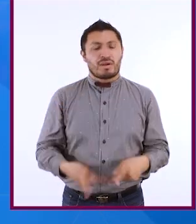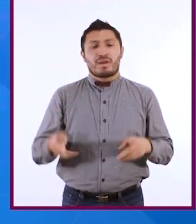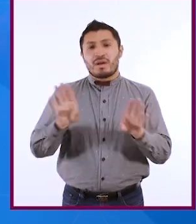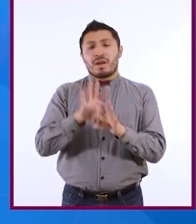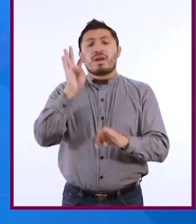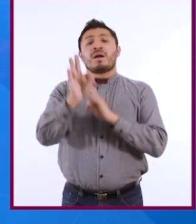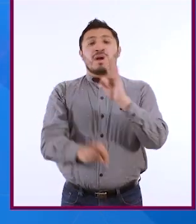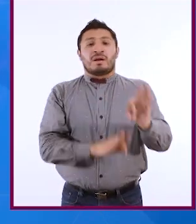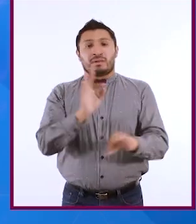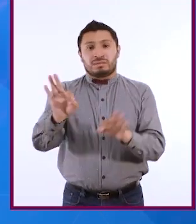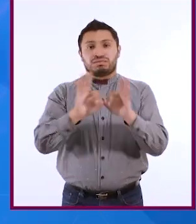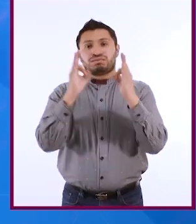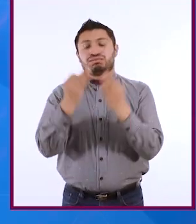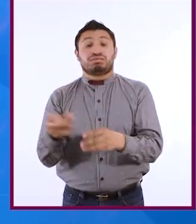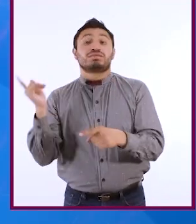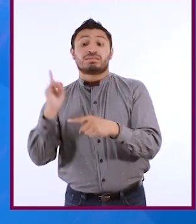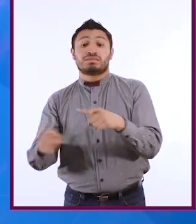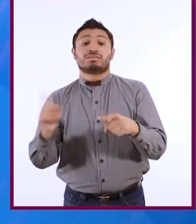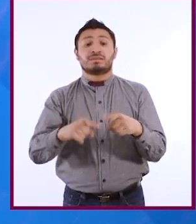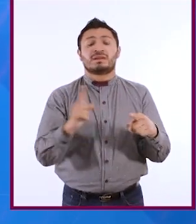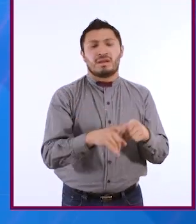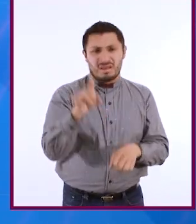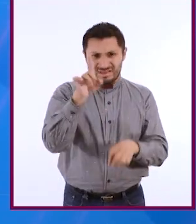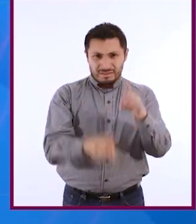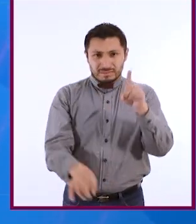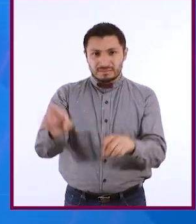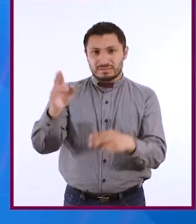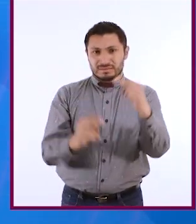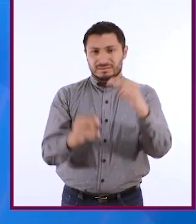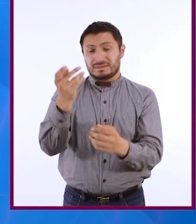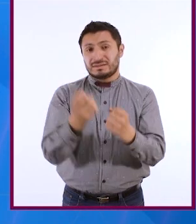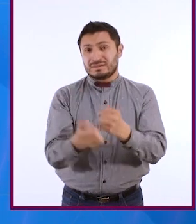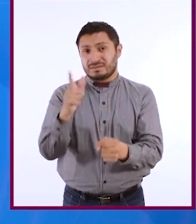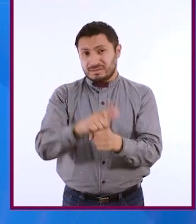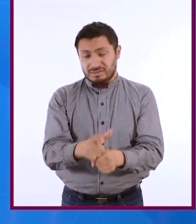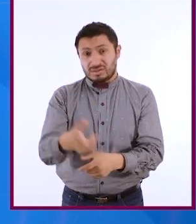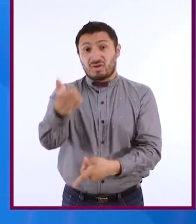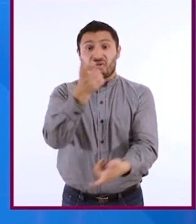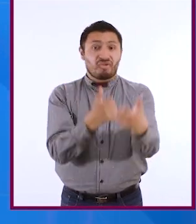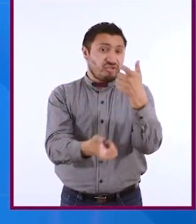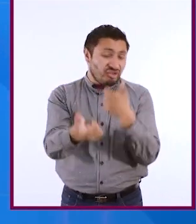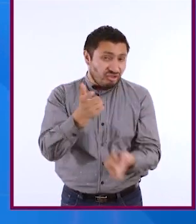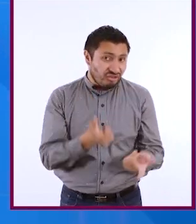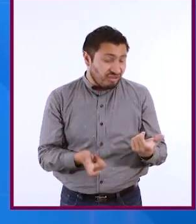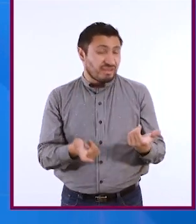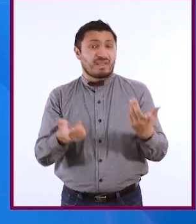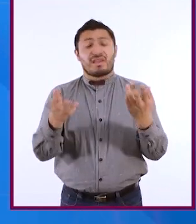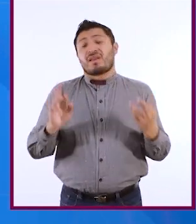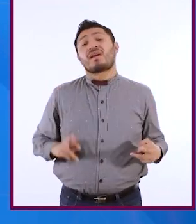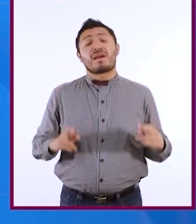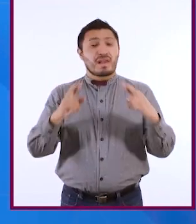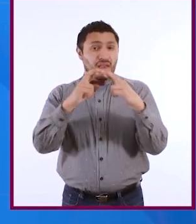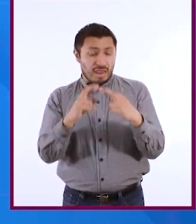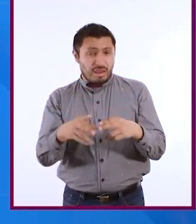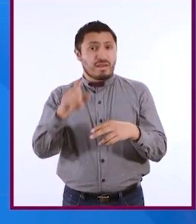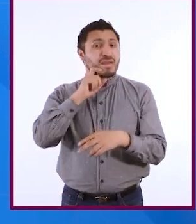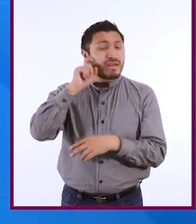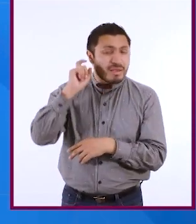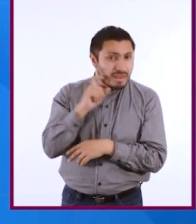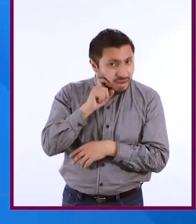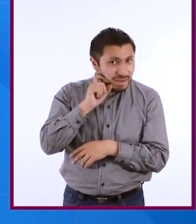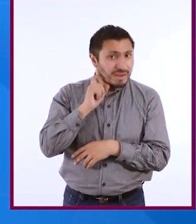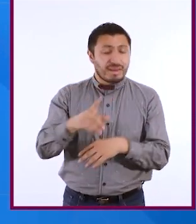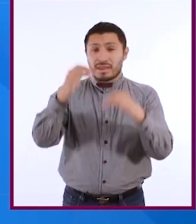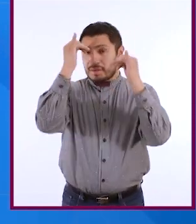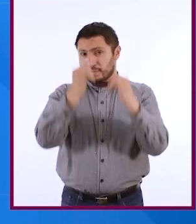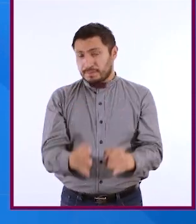son tratadas de manera diferenciada a causa de su estatus social, sus ingresos económicos, religión, género con el que